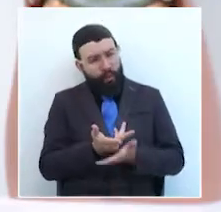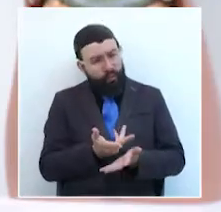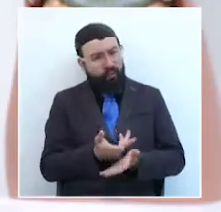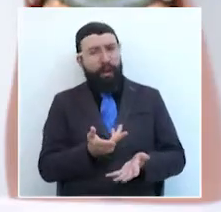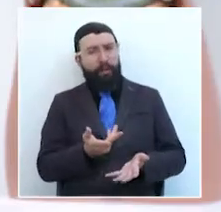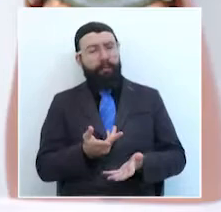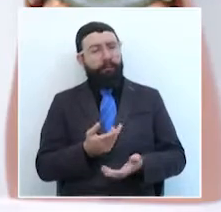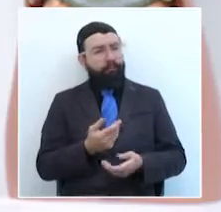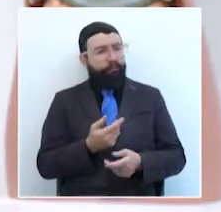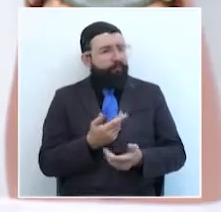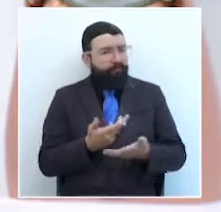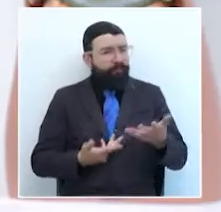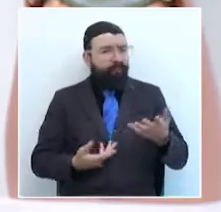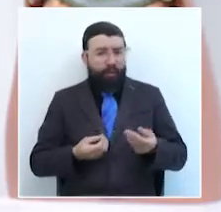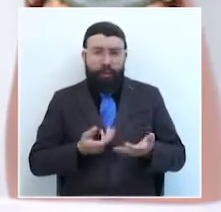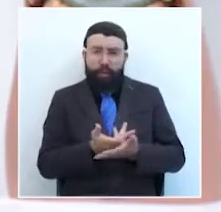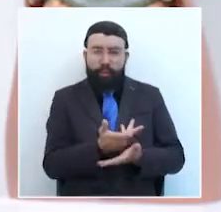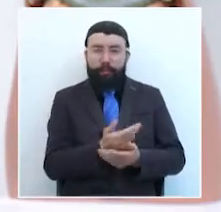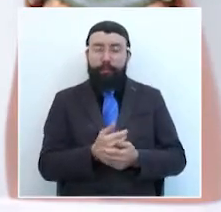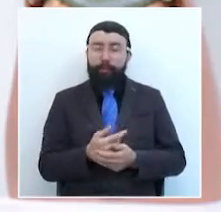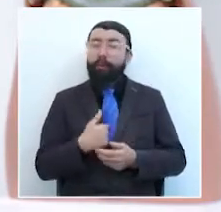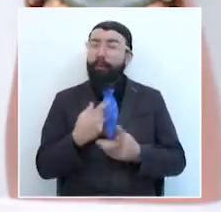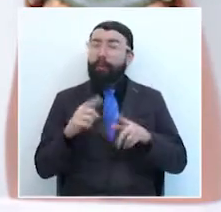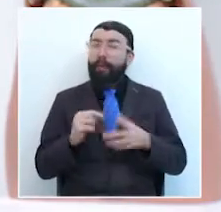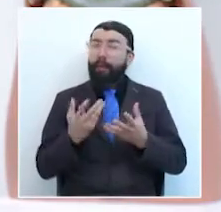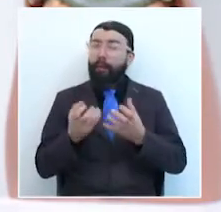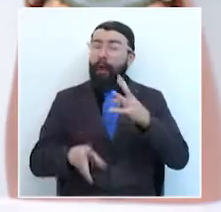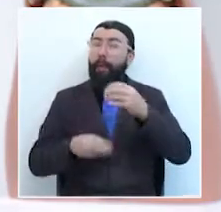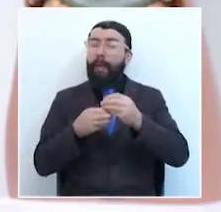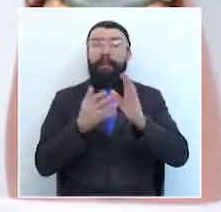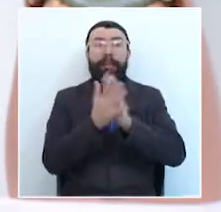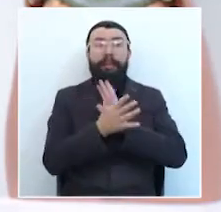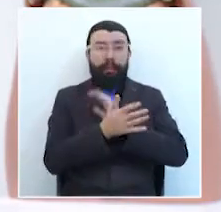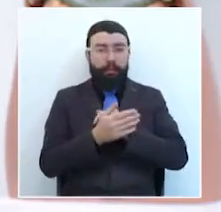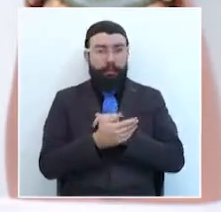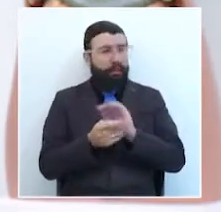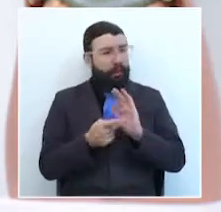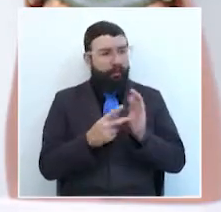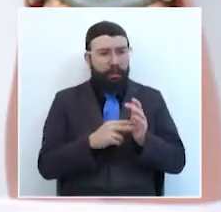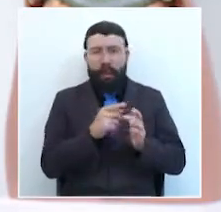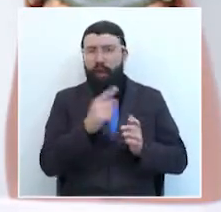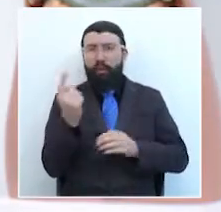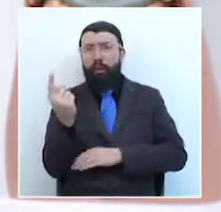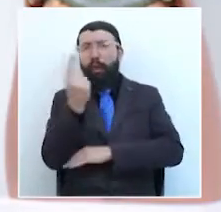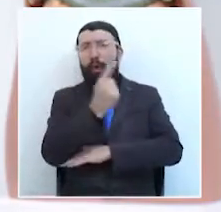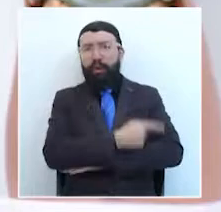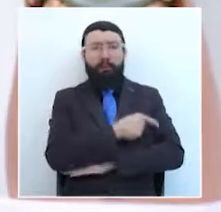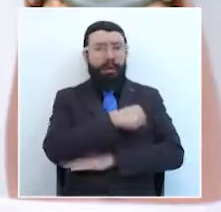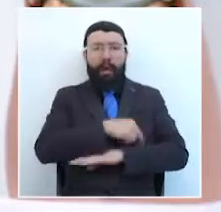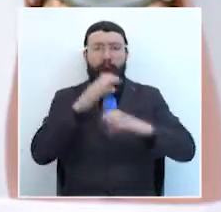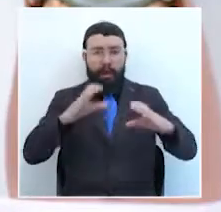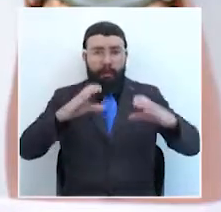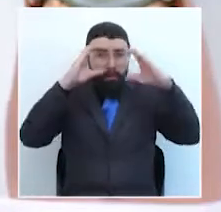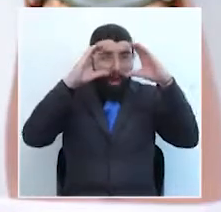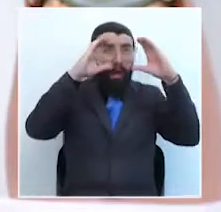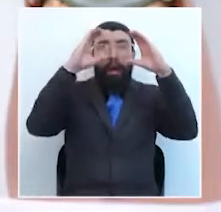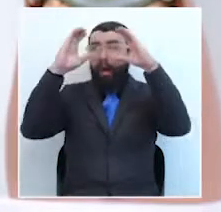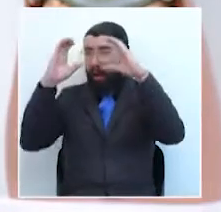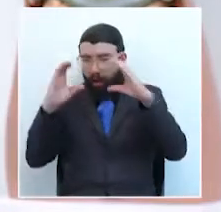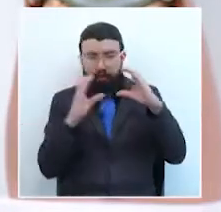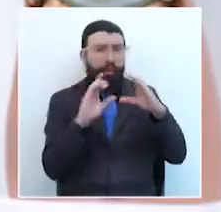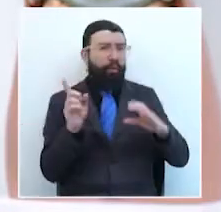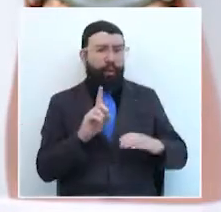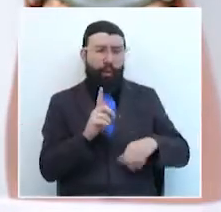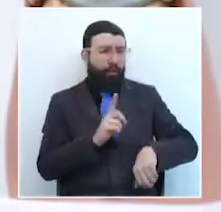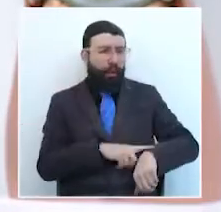y otra cosa que también les quería aclarar no es que toda la consulta sea con la realidad virtual es hacer tiene un tiempo de